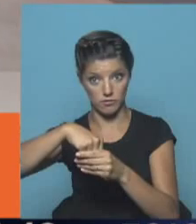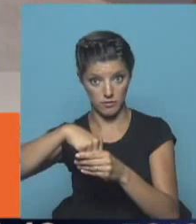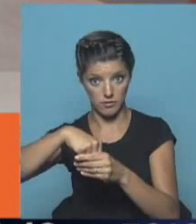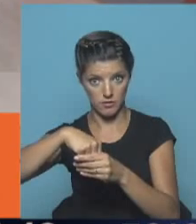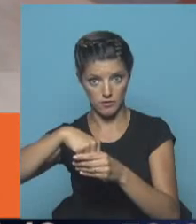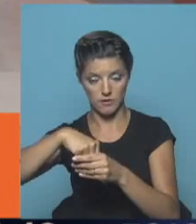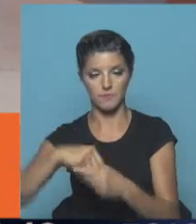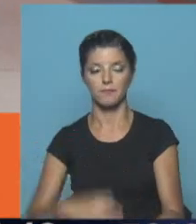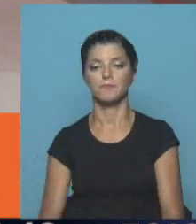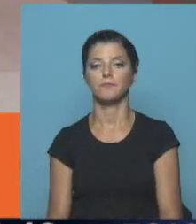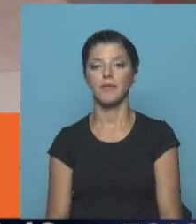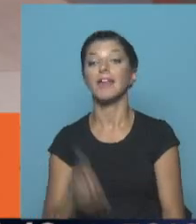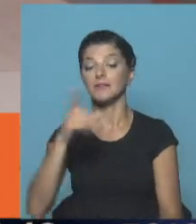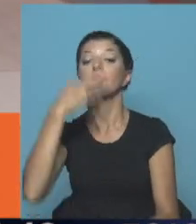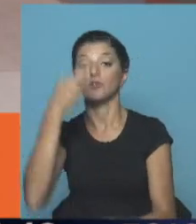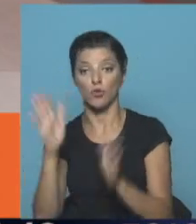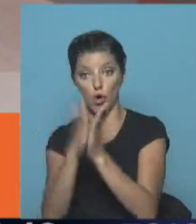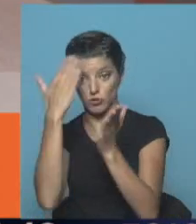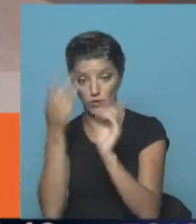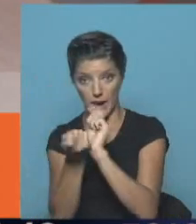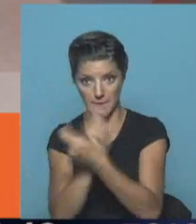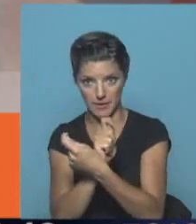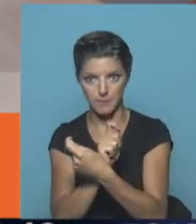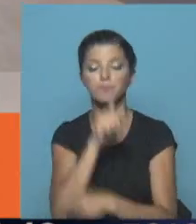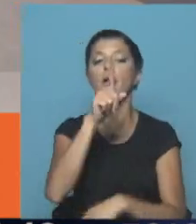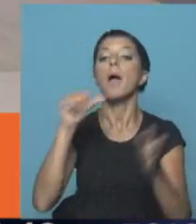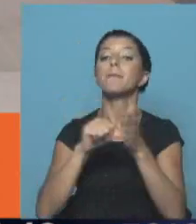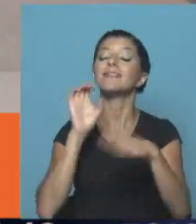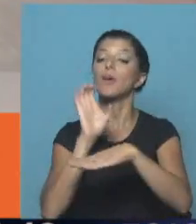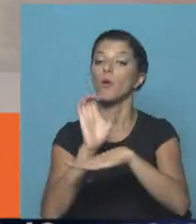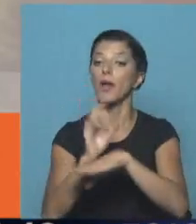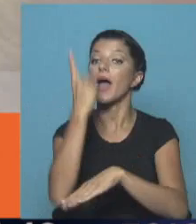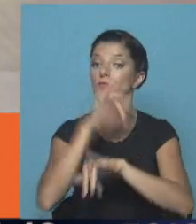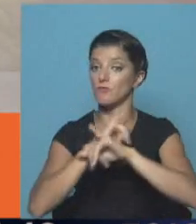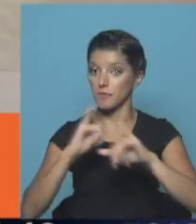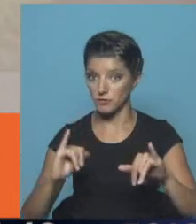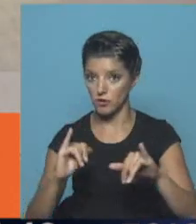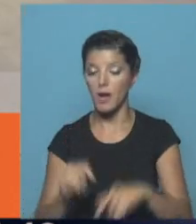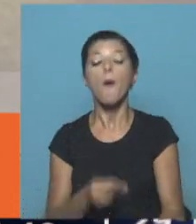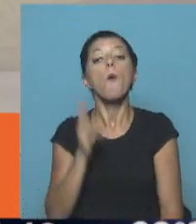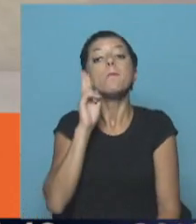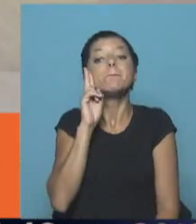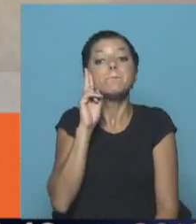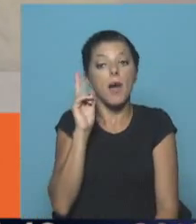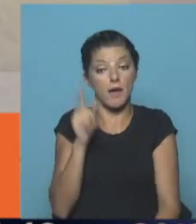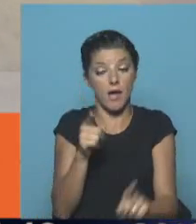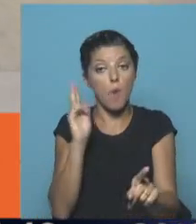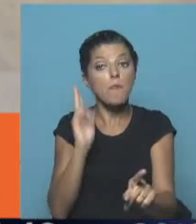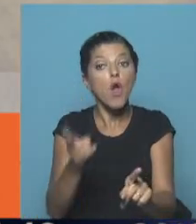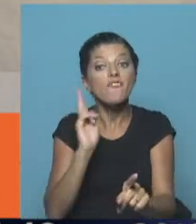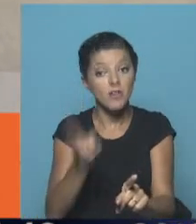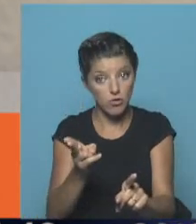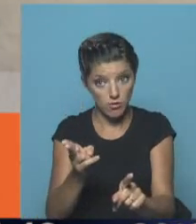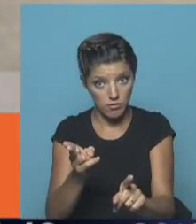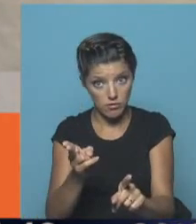en ese tipo de medidas. En Ecuador hay un dato, el dato es que está prohibido que se participe